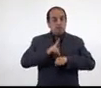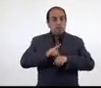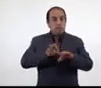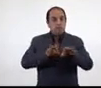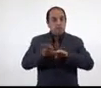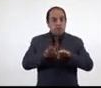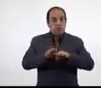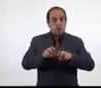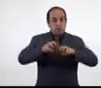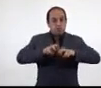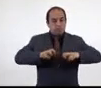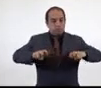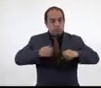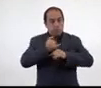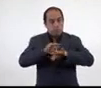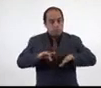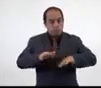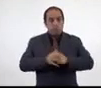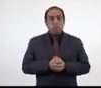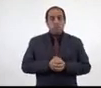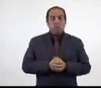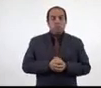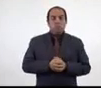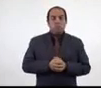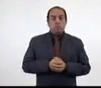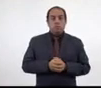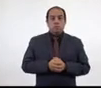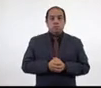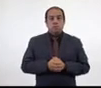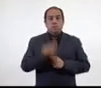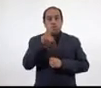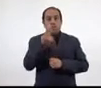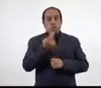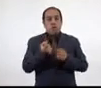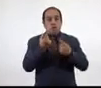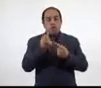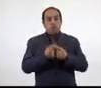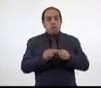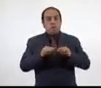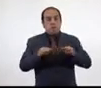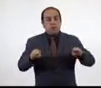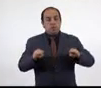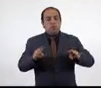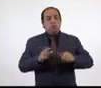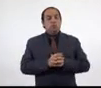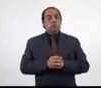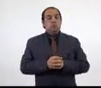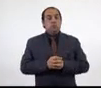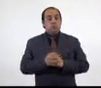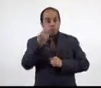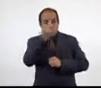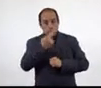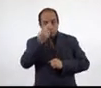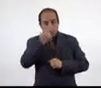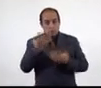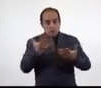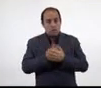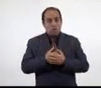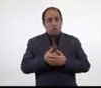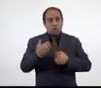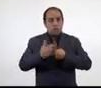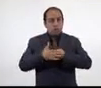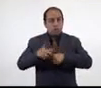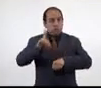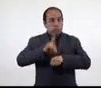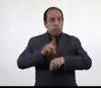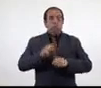gabinete toda esta información y en caso de requerir alguna medición adicional, se hará en estos días de esta